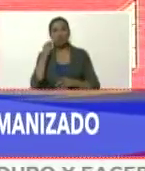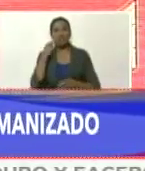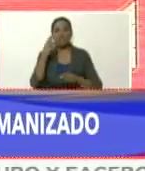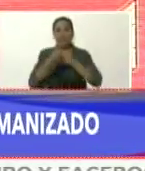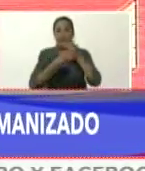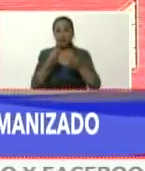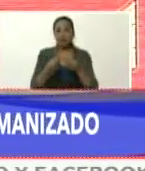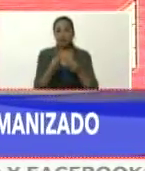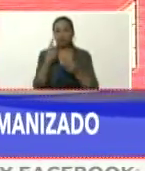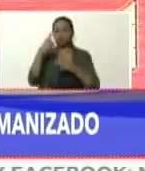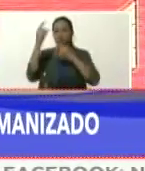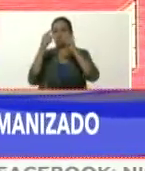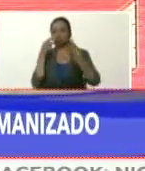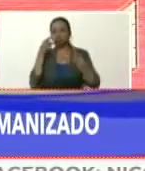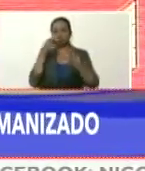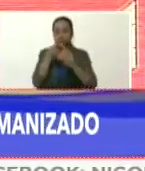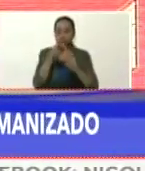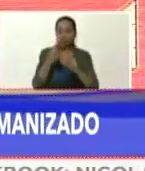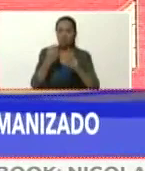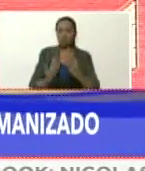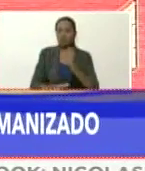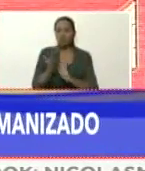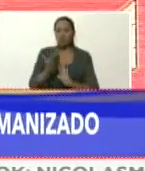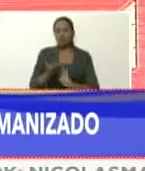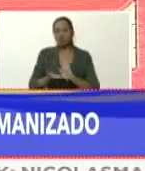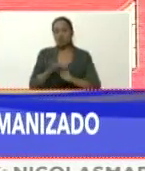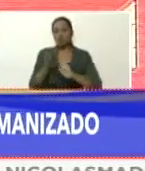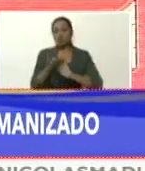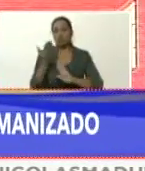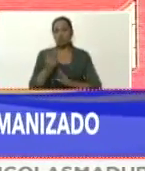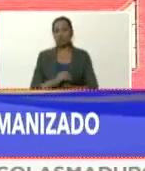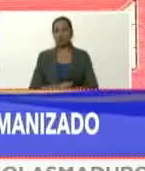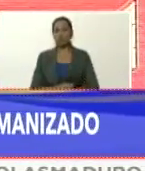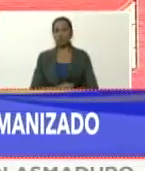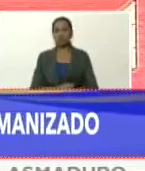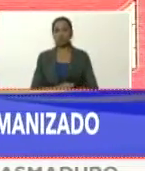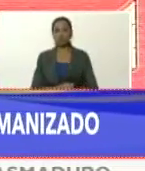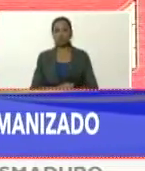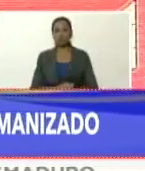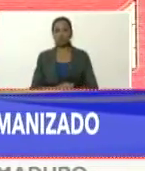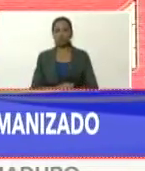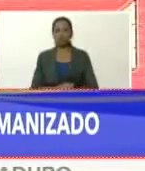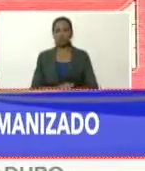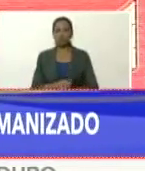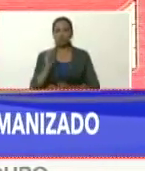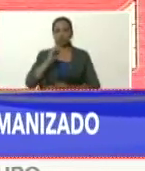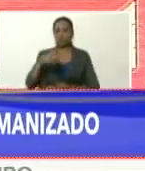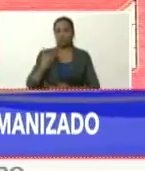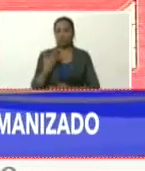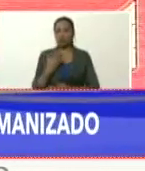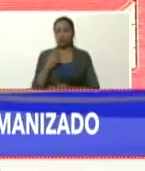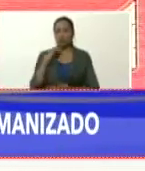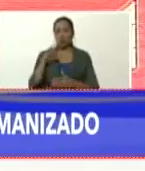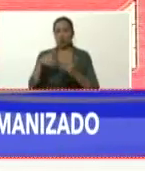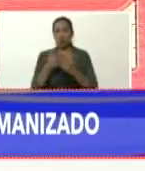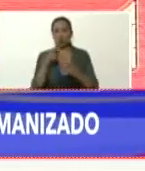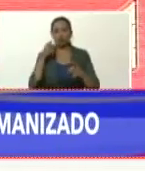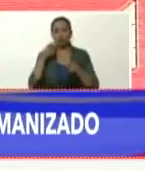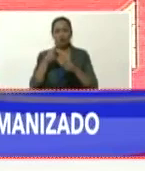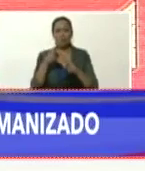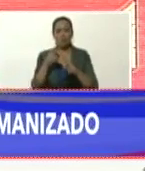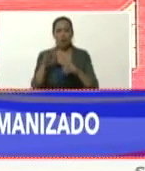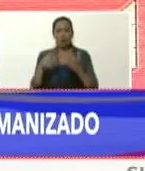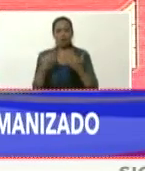papel estelar, fundamental, ¿no? Valga el comentario. Y ahora vámonos